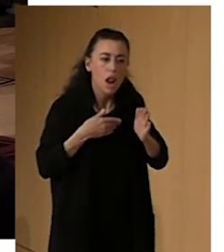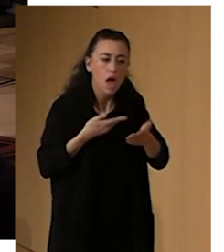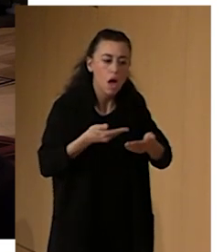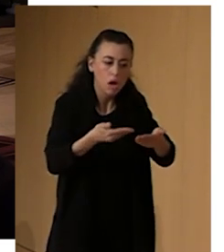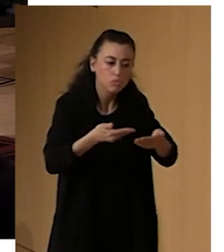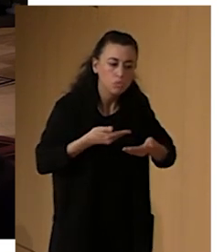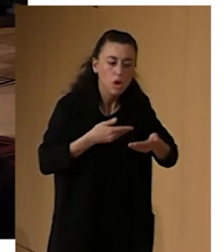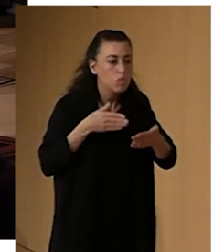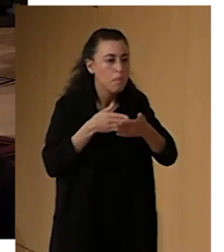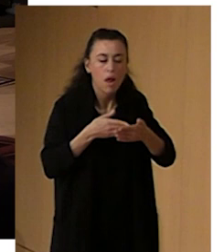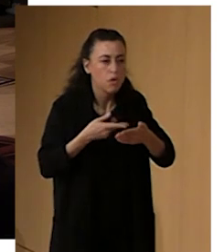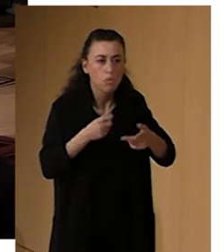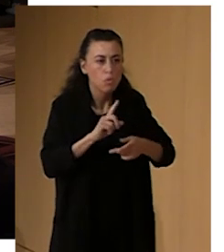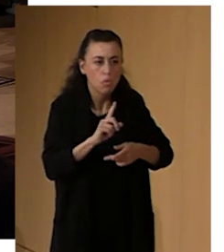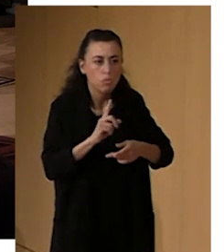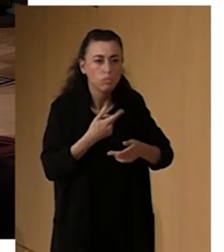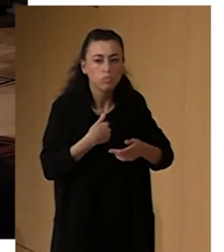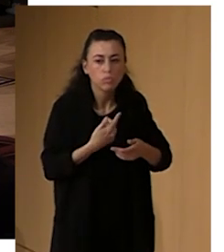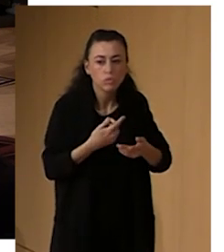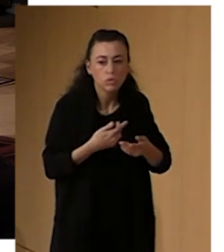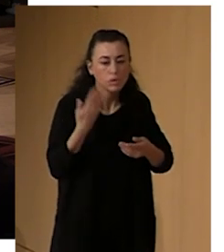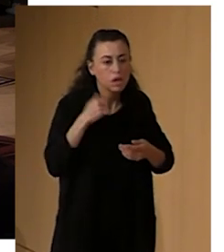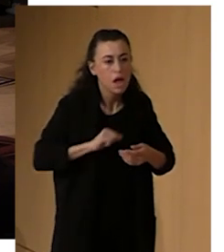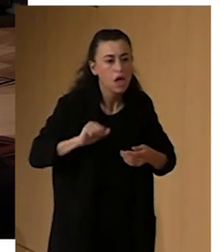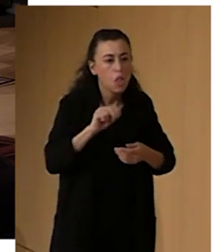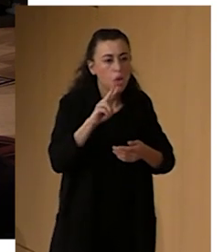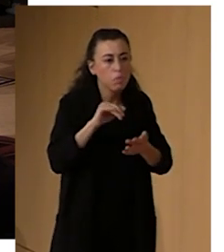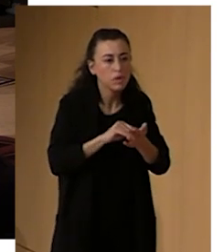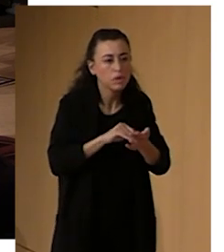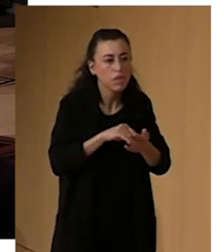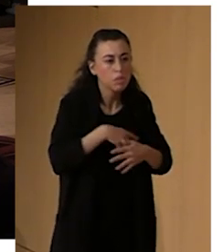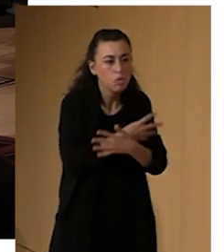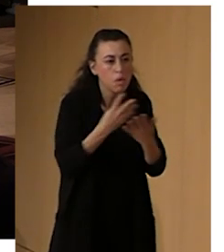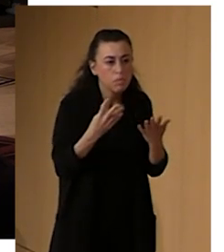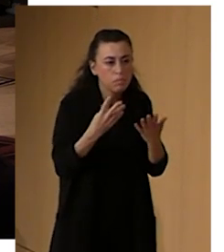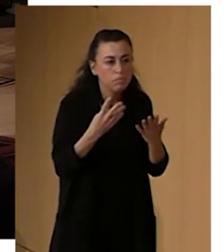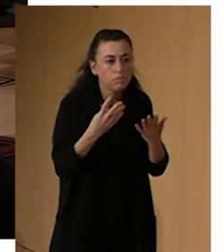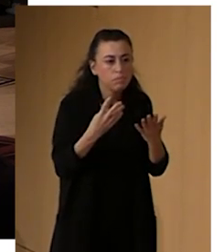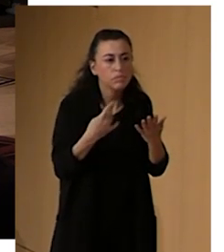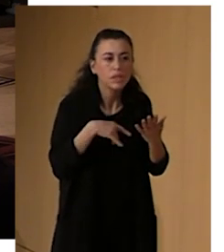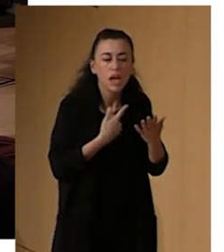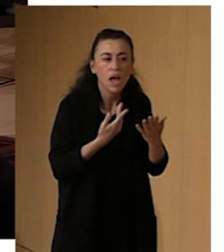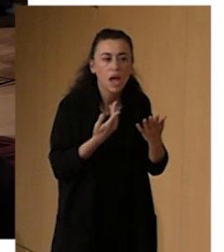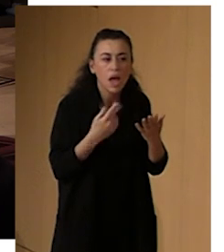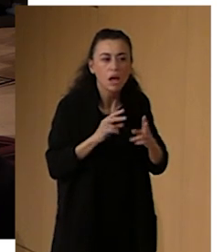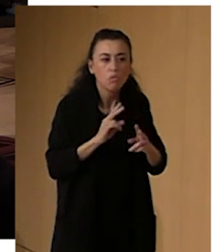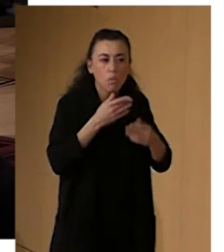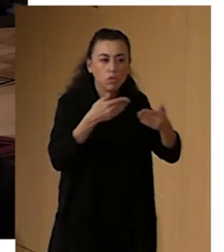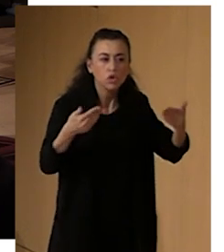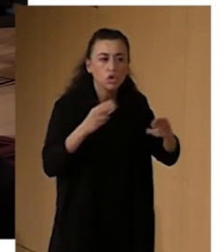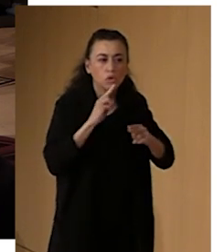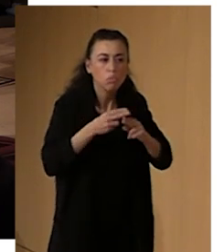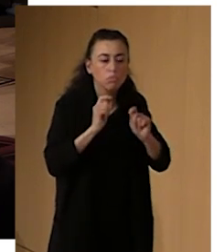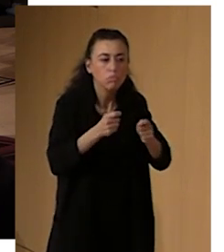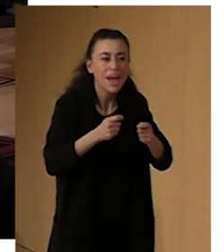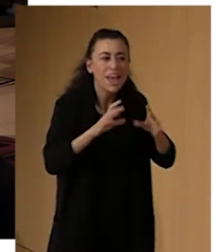en 2019 que se llamó intangibles y en el que en la que nos hicimos la pregunta de si se podía hacer una exposición